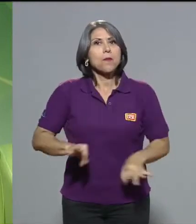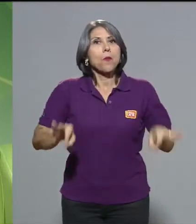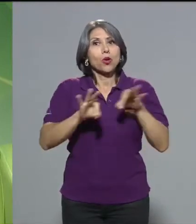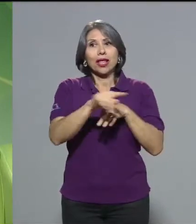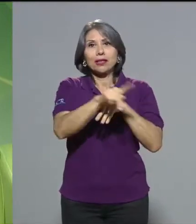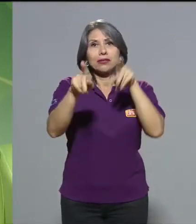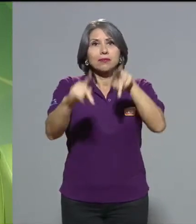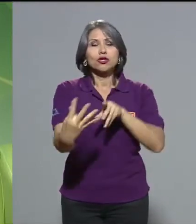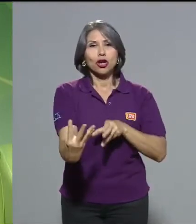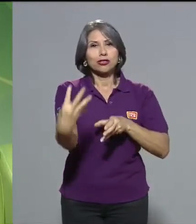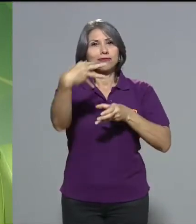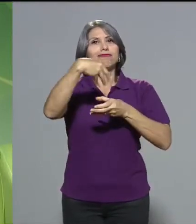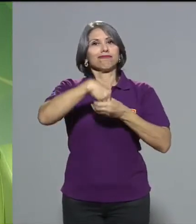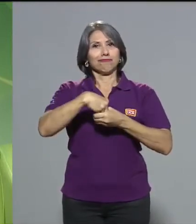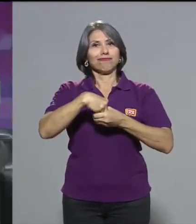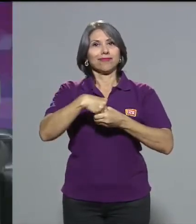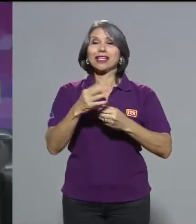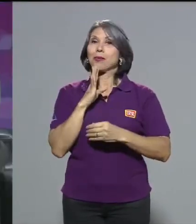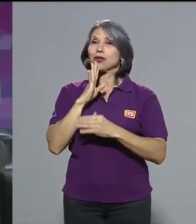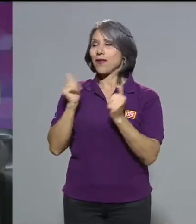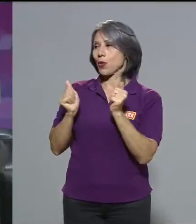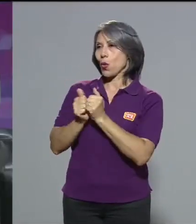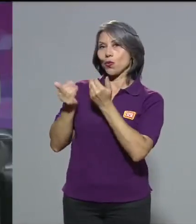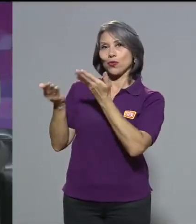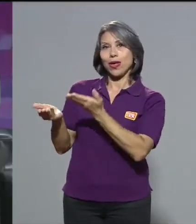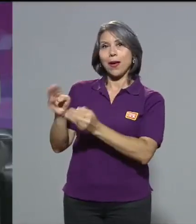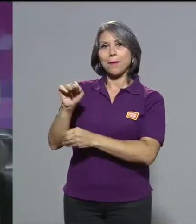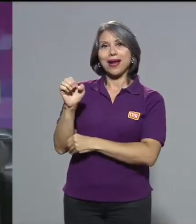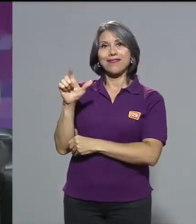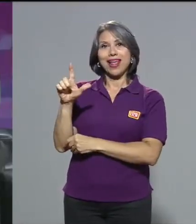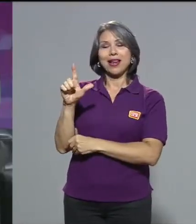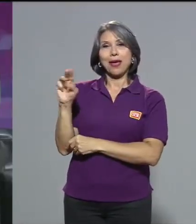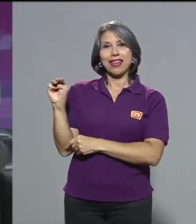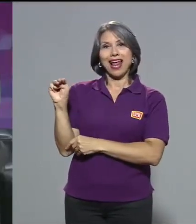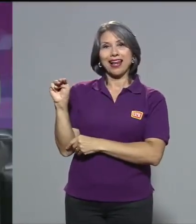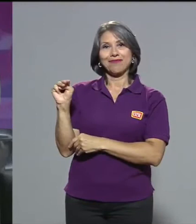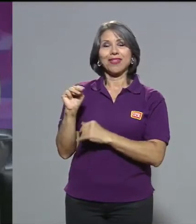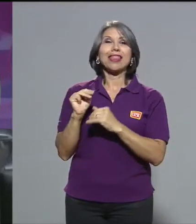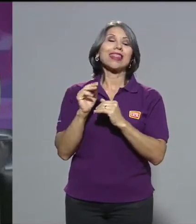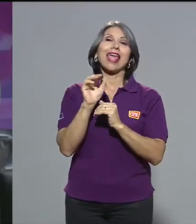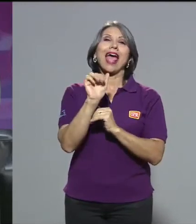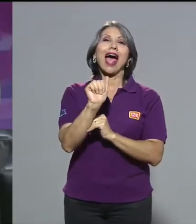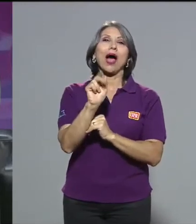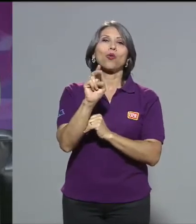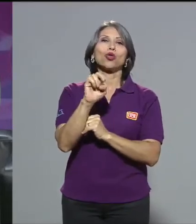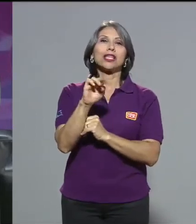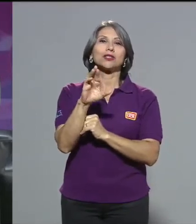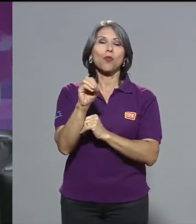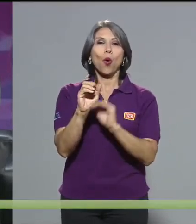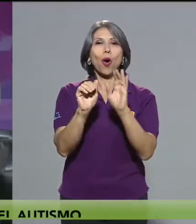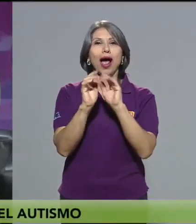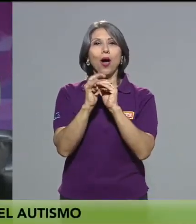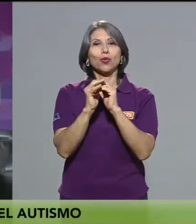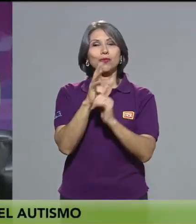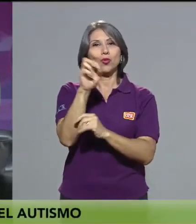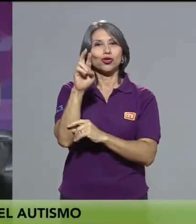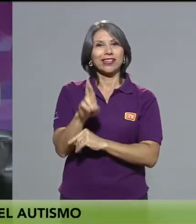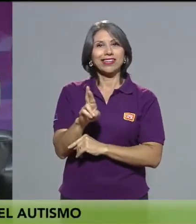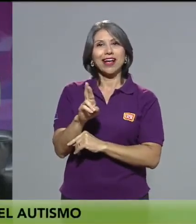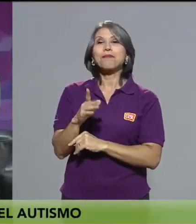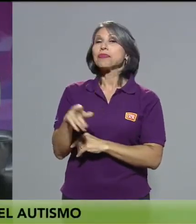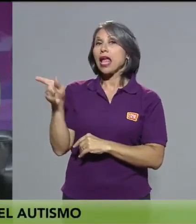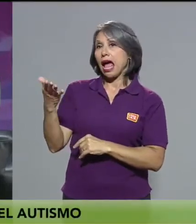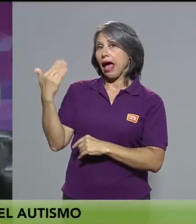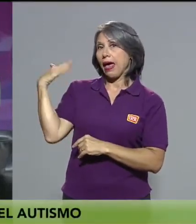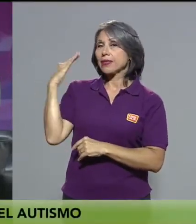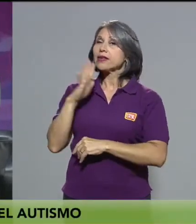Y justamente estamos conversando con doña Maribel Madrigal de Autismo Costa Rica sobre este tema. Doña Maribel, hablábamos de algunas señales de alerta, ¿verdad?,